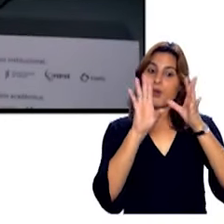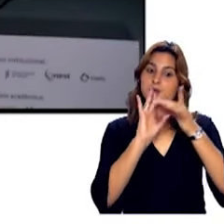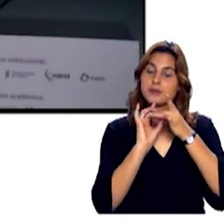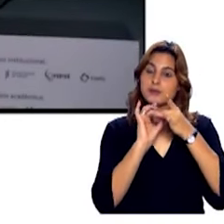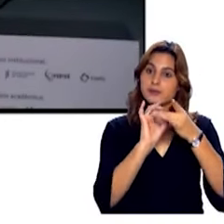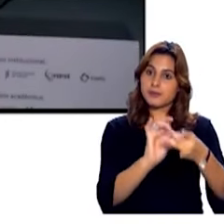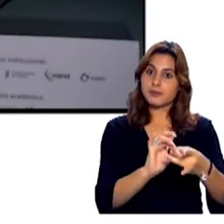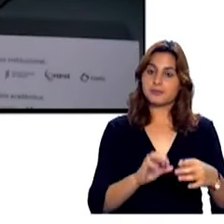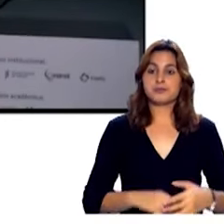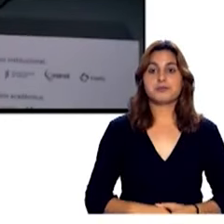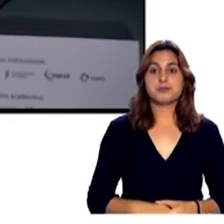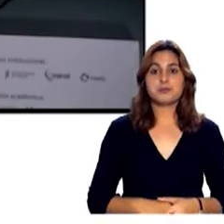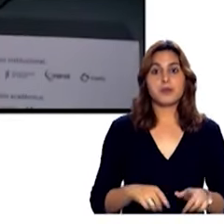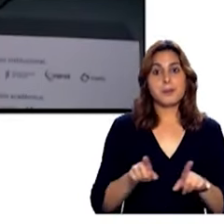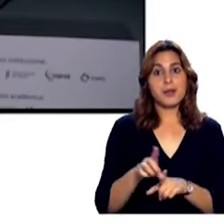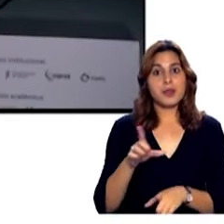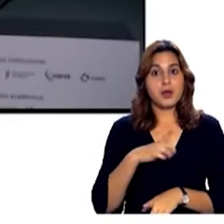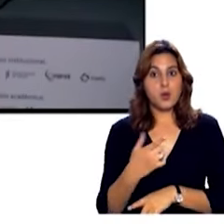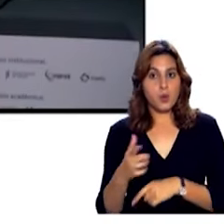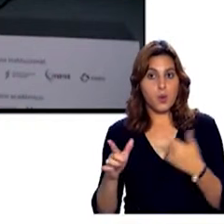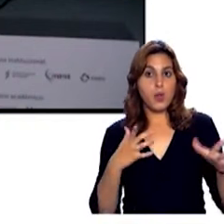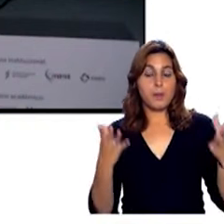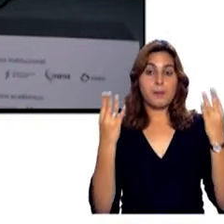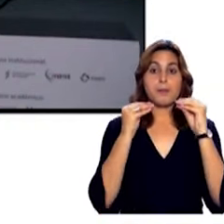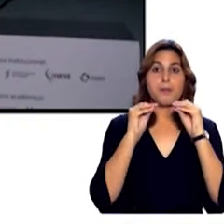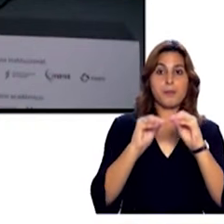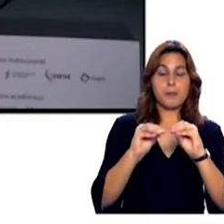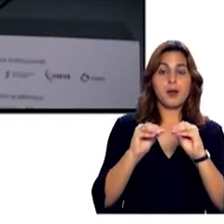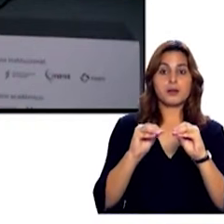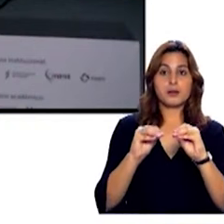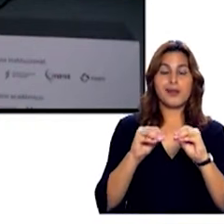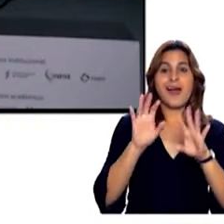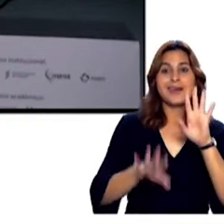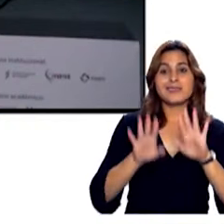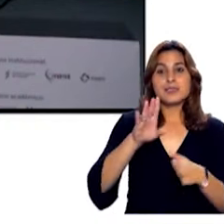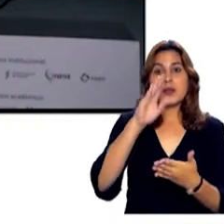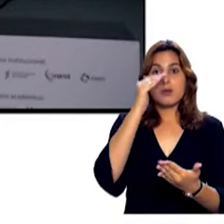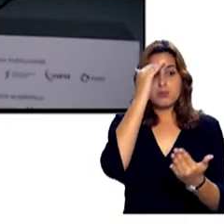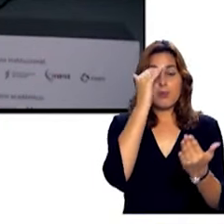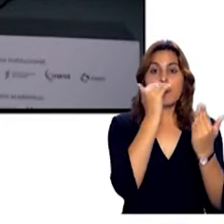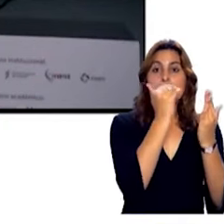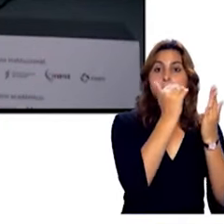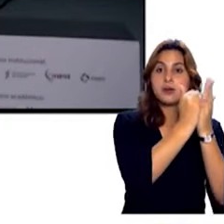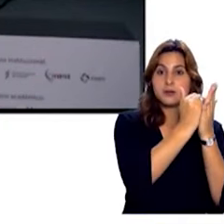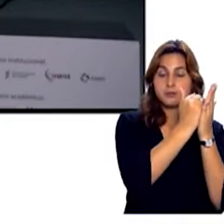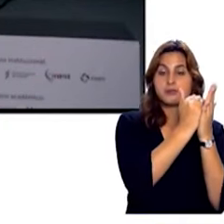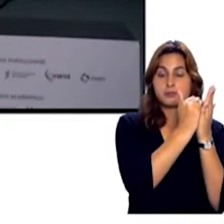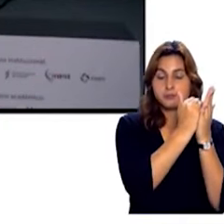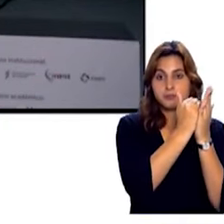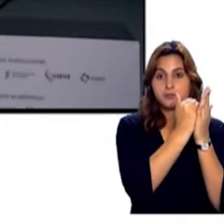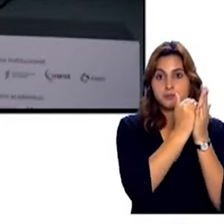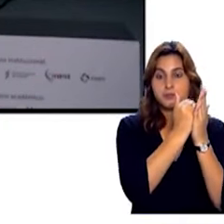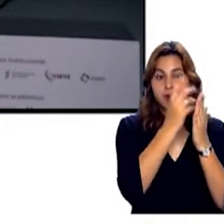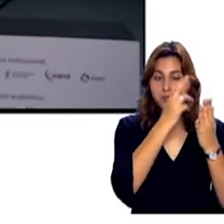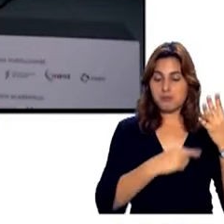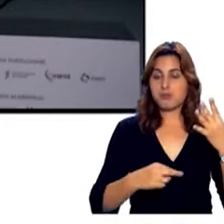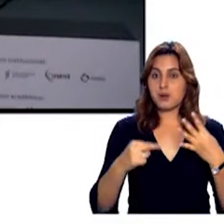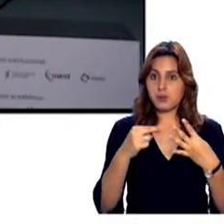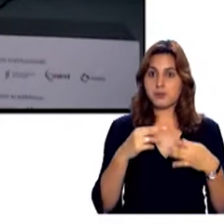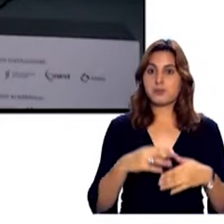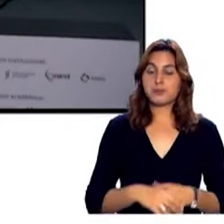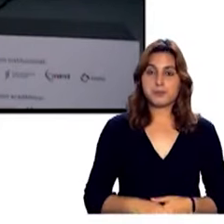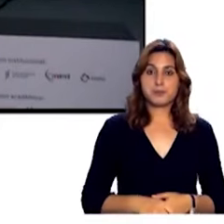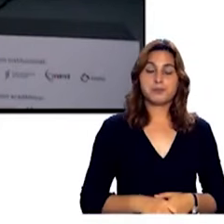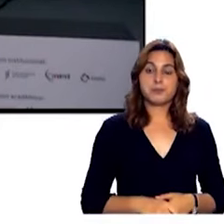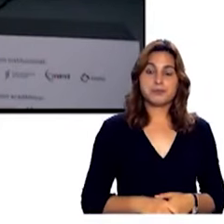sealar cu se puede inadmitir a trámite un recurso Y se dice Cuando exista reiterada jurisprudencia con cual también está